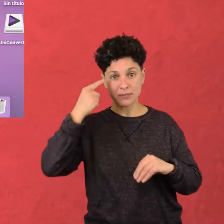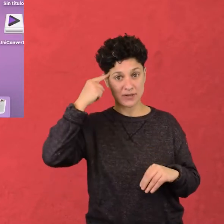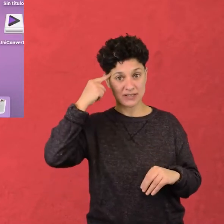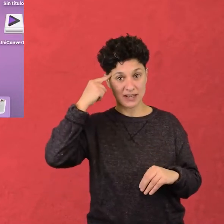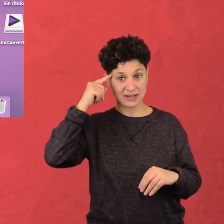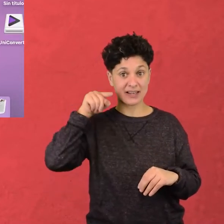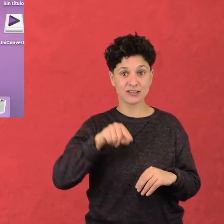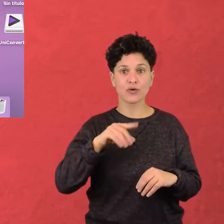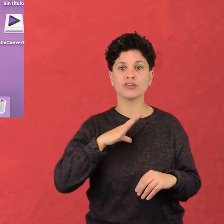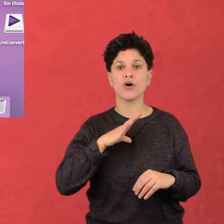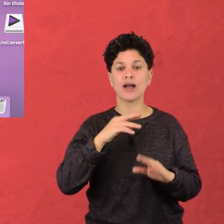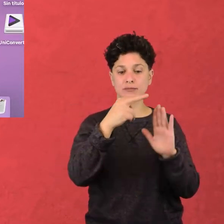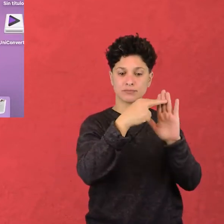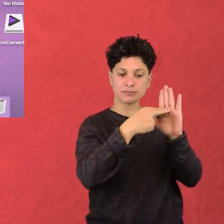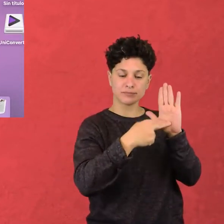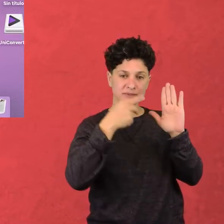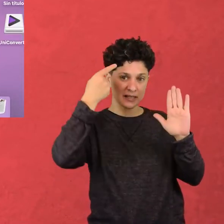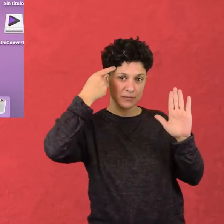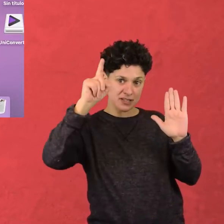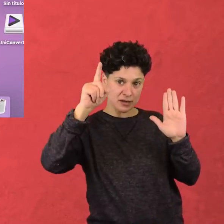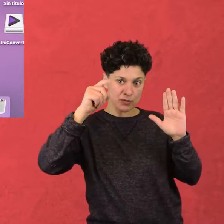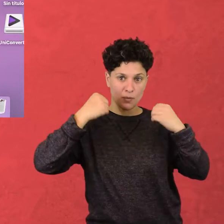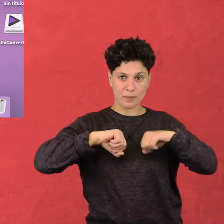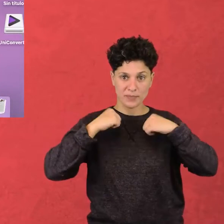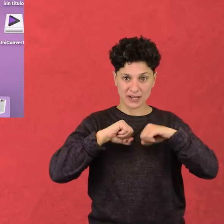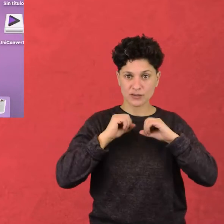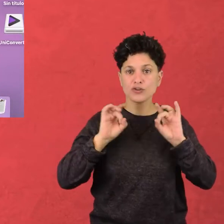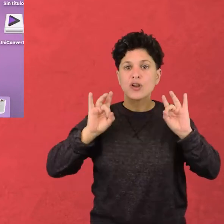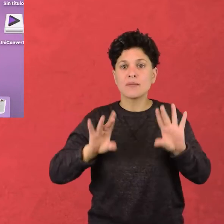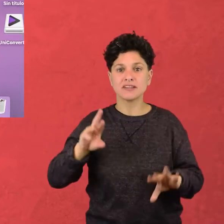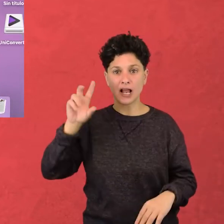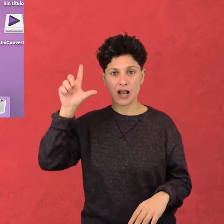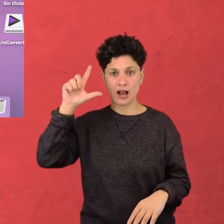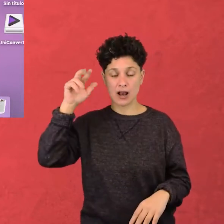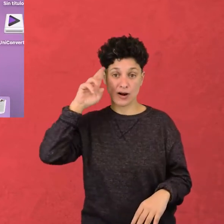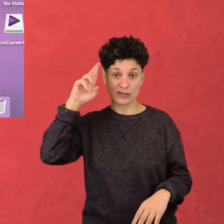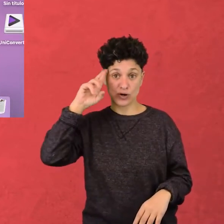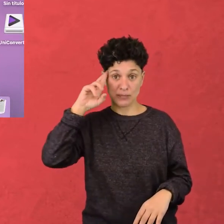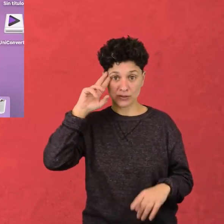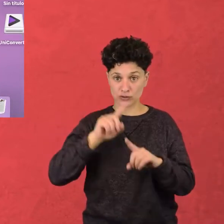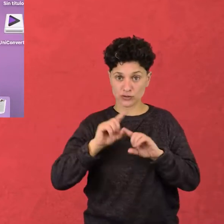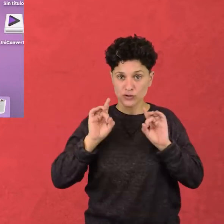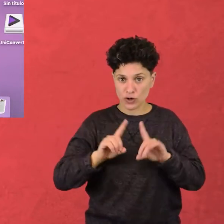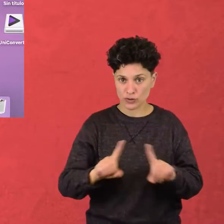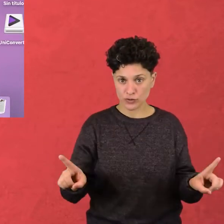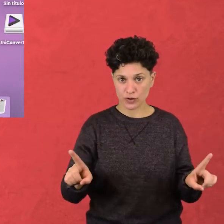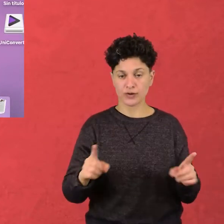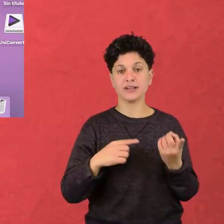pensar cuando ostenta ciertos principios prácticos y no solo principios lógicos. Claro, yo puedo